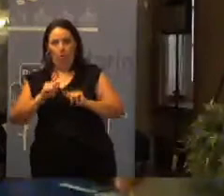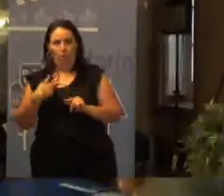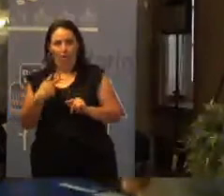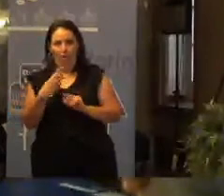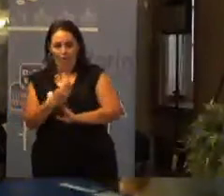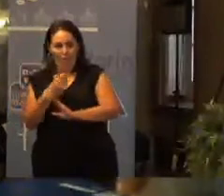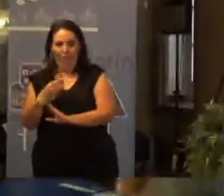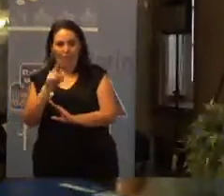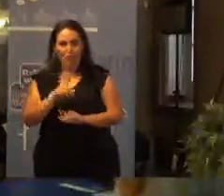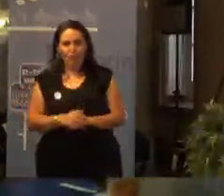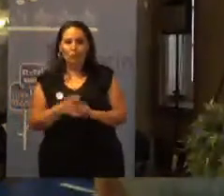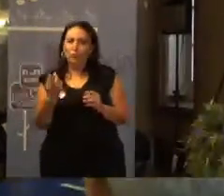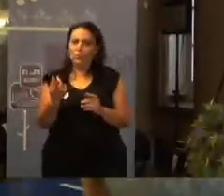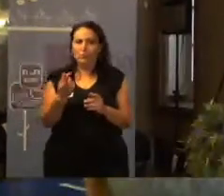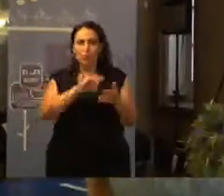falta antibióticos.